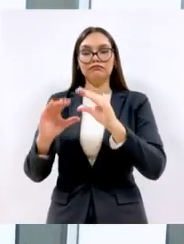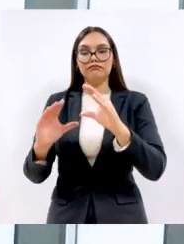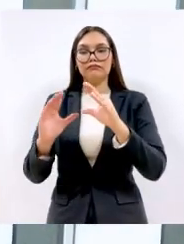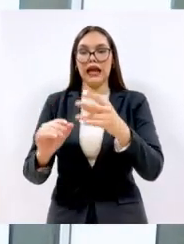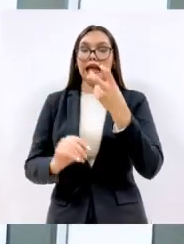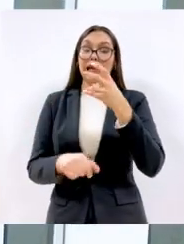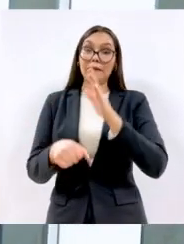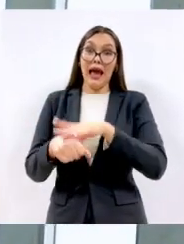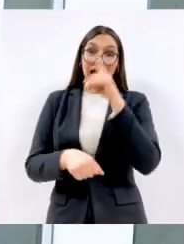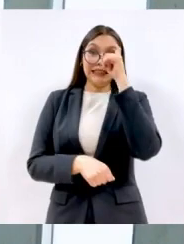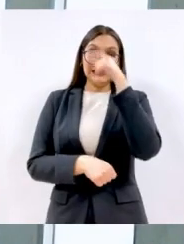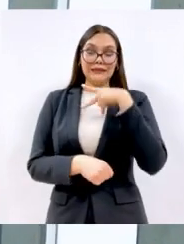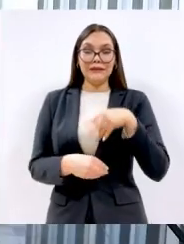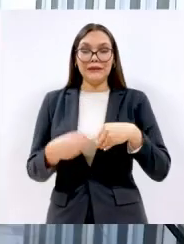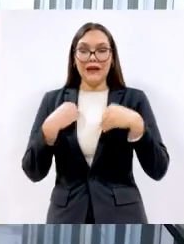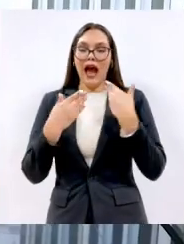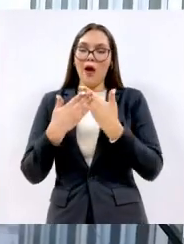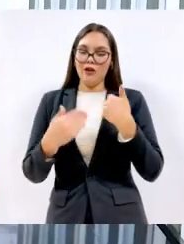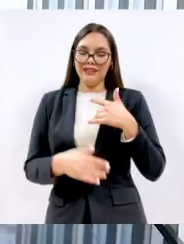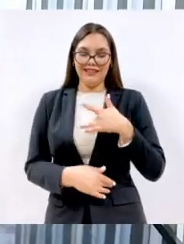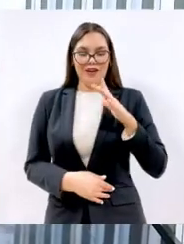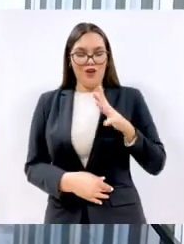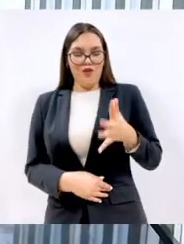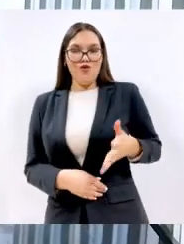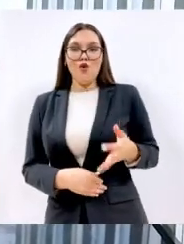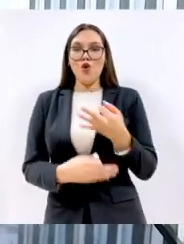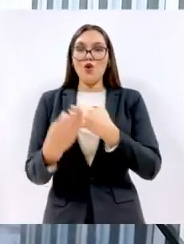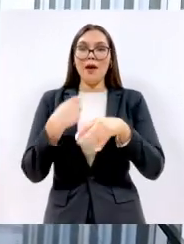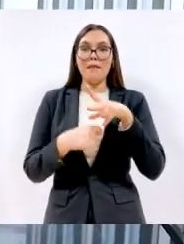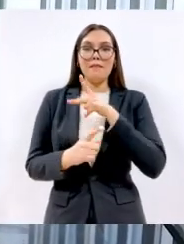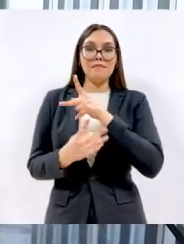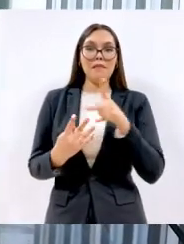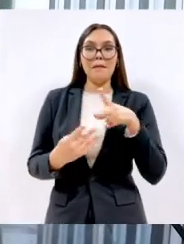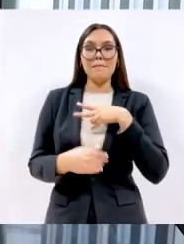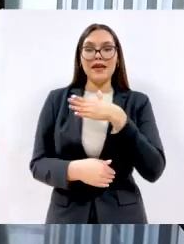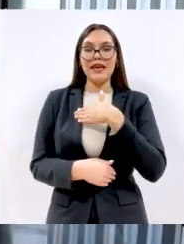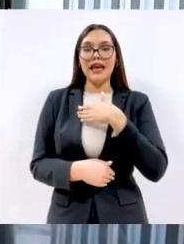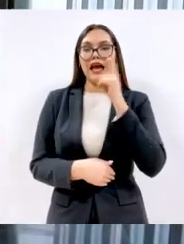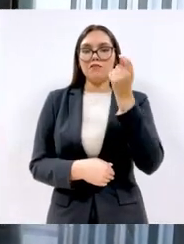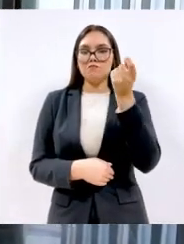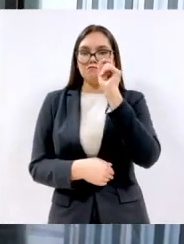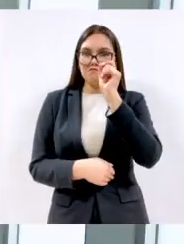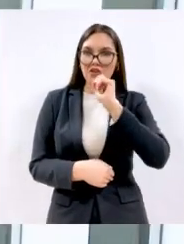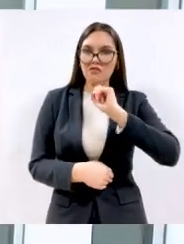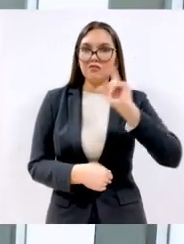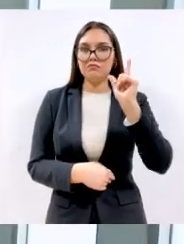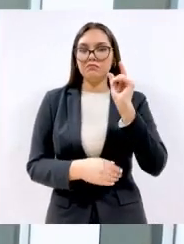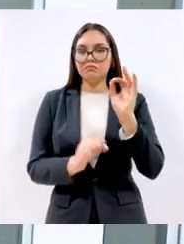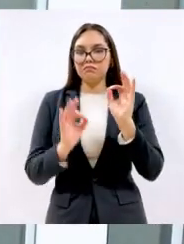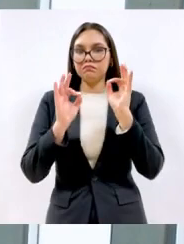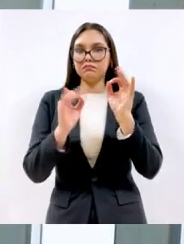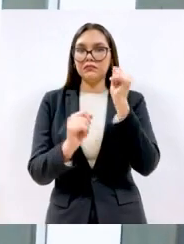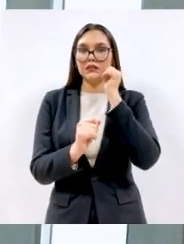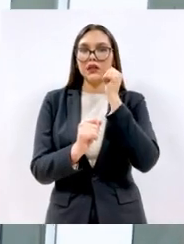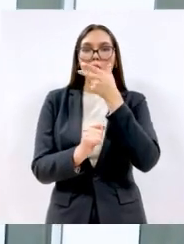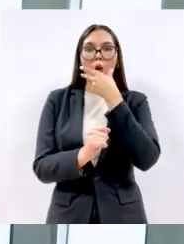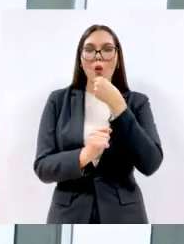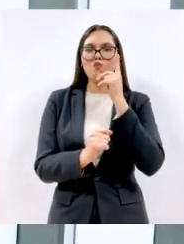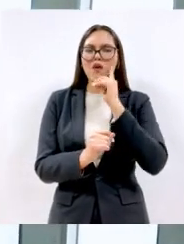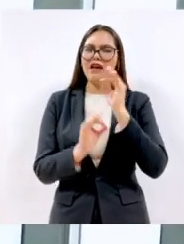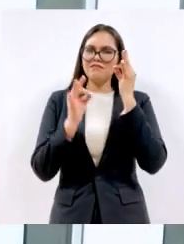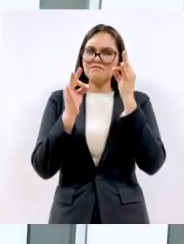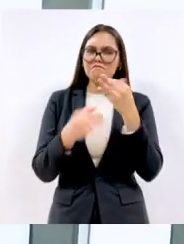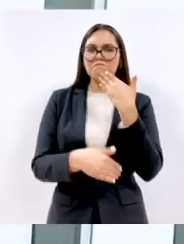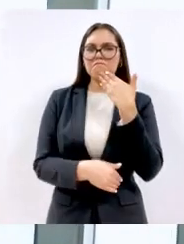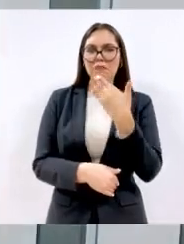fue un desafío muy grande que viví y que hoy me siento muy orgullosa porque todos mis hijos son profesionistas y son